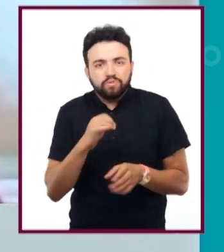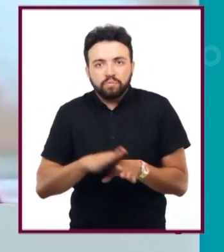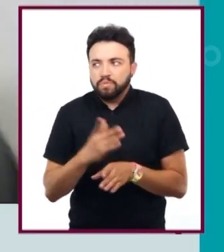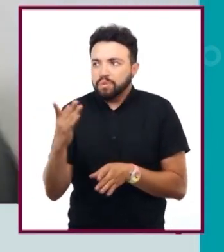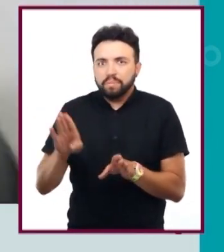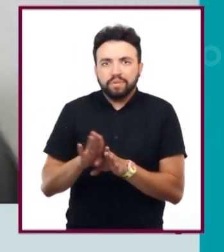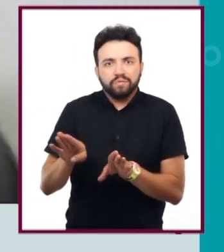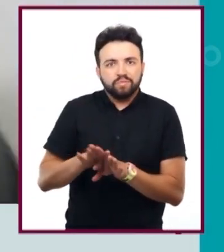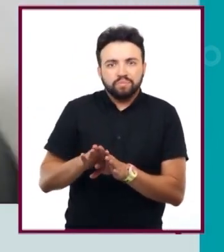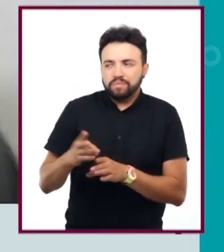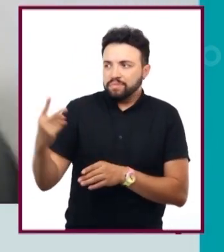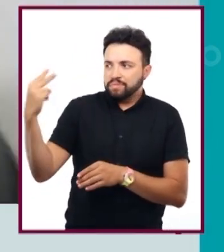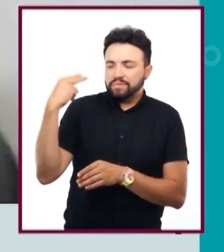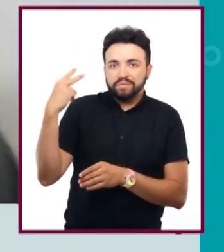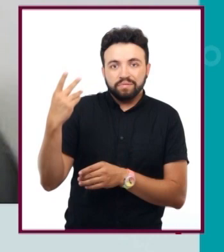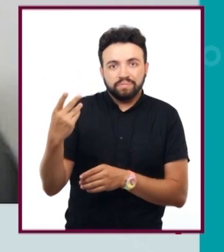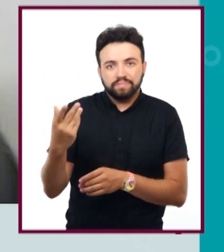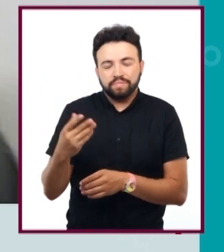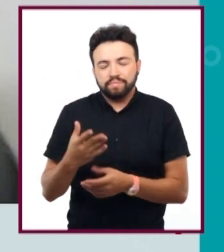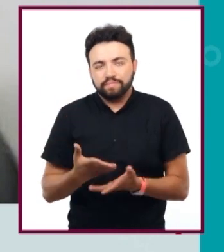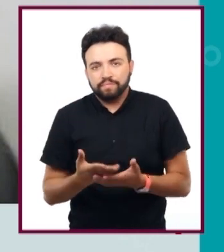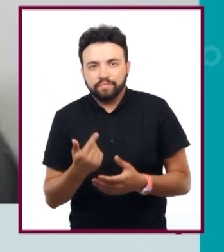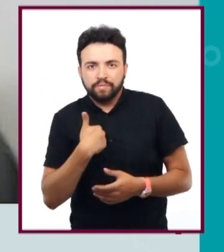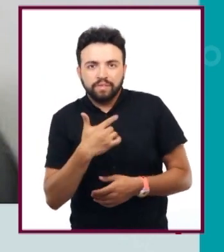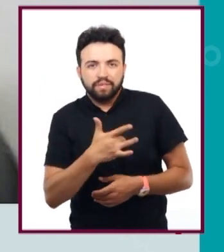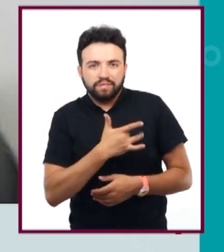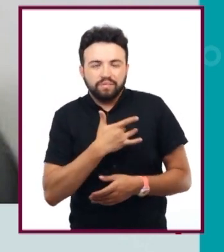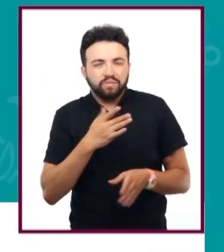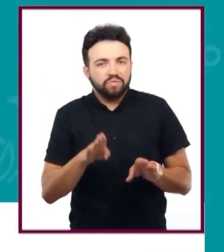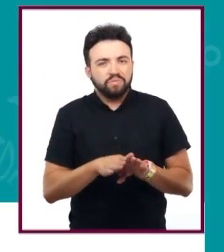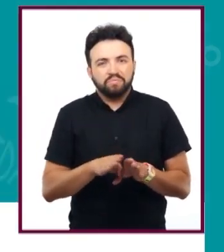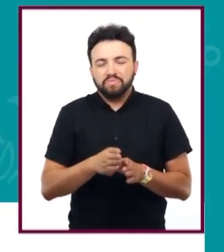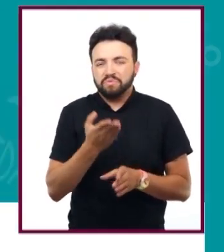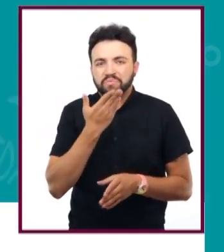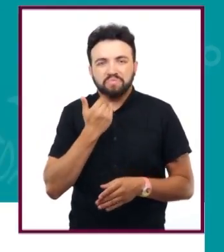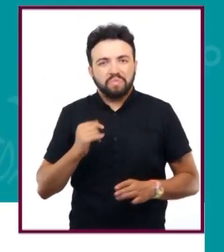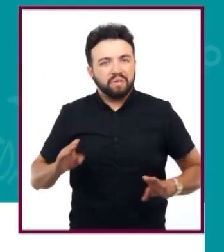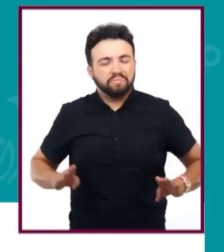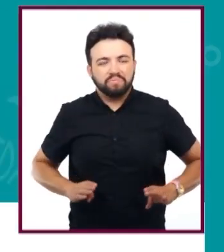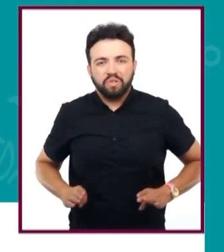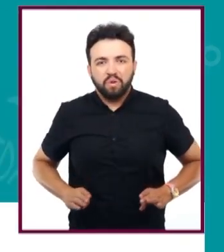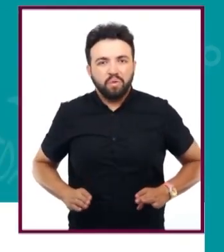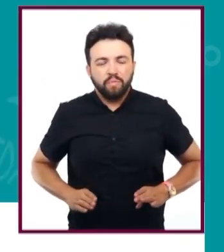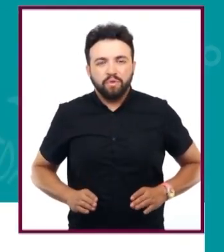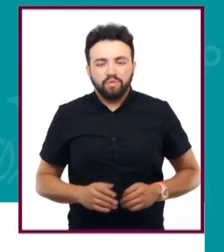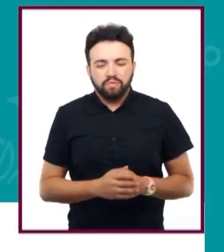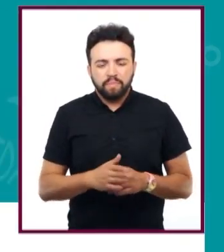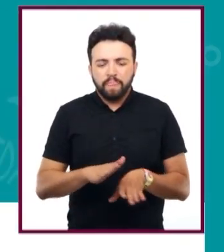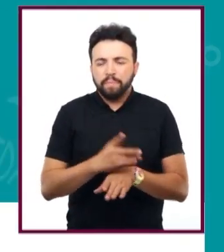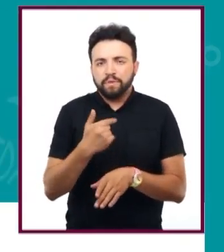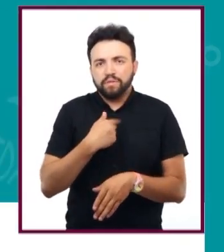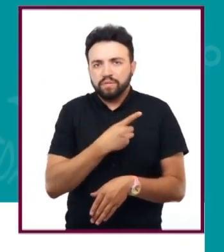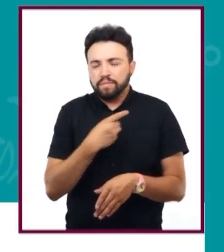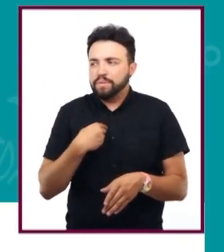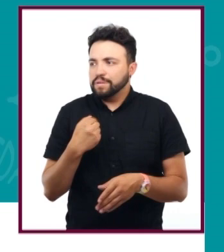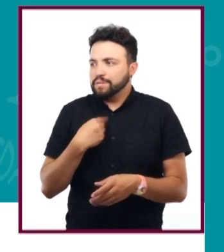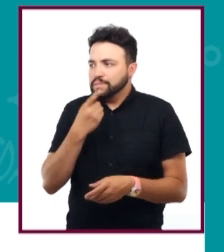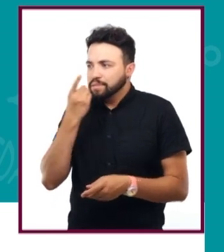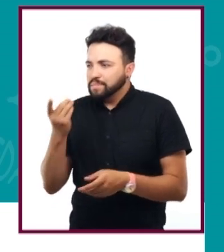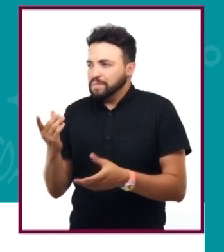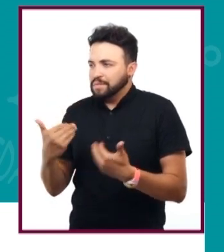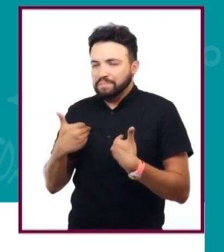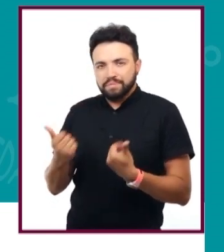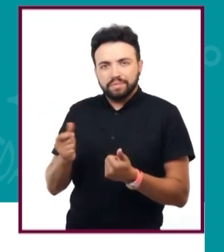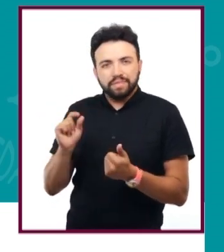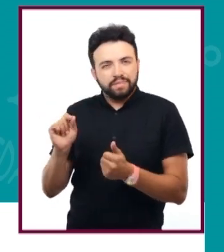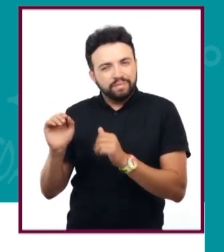zapatos. Se siente mal, se siente incómodo y en cualquier situación pues es como de compréndeme un poquito,